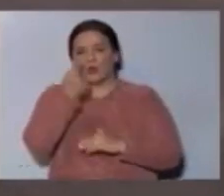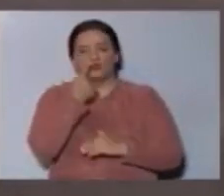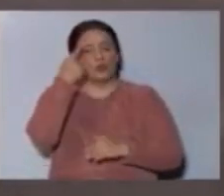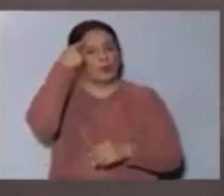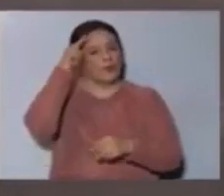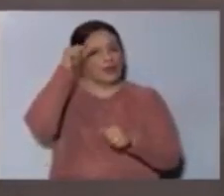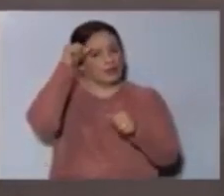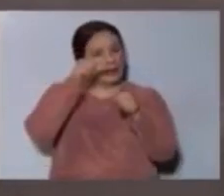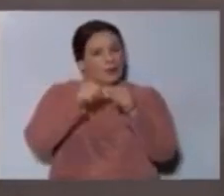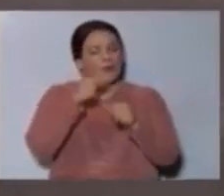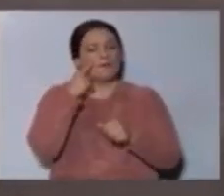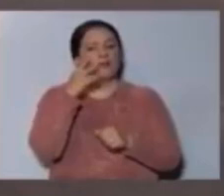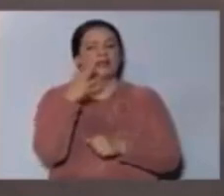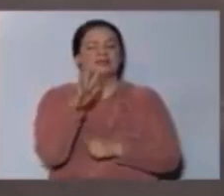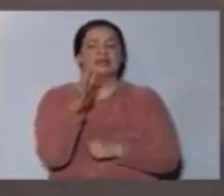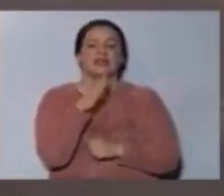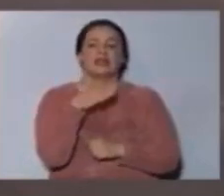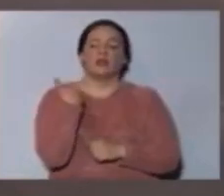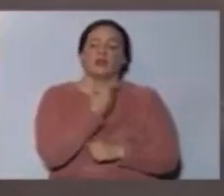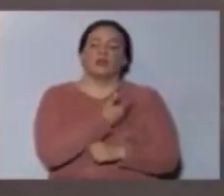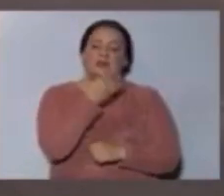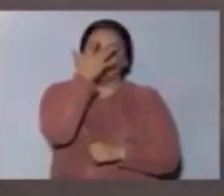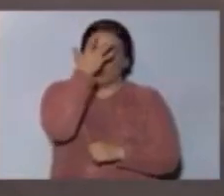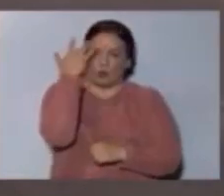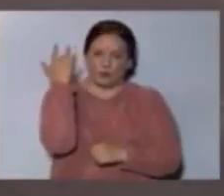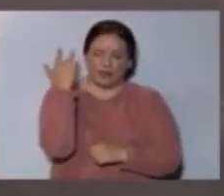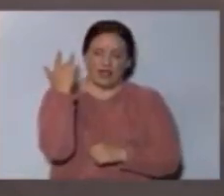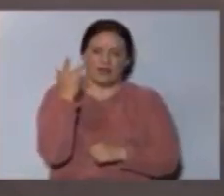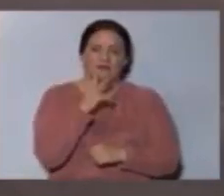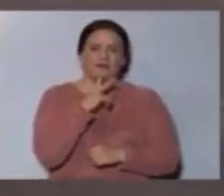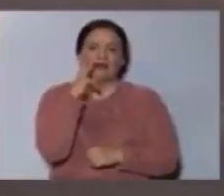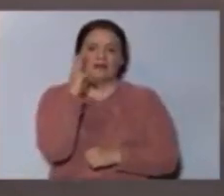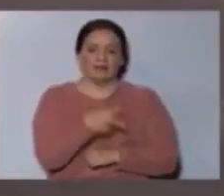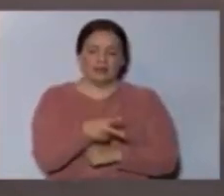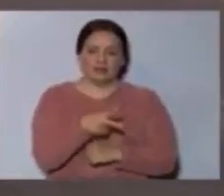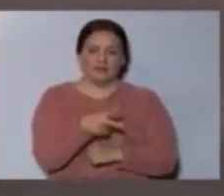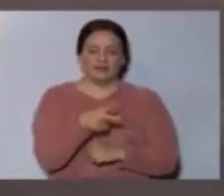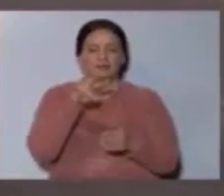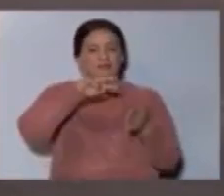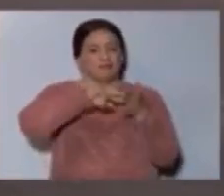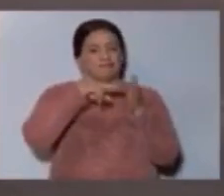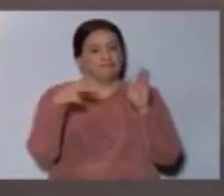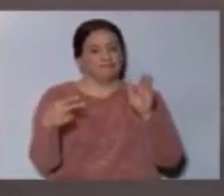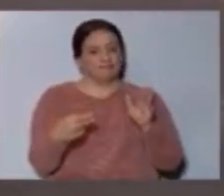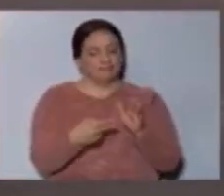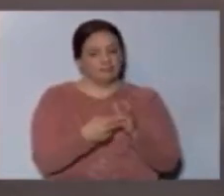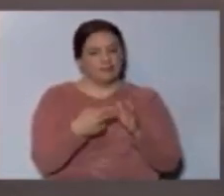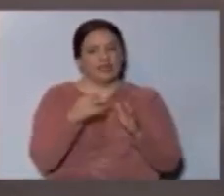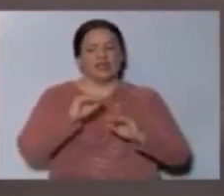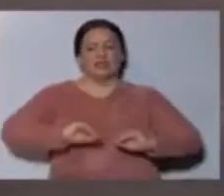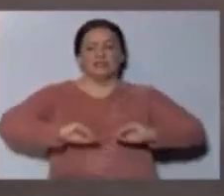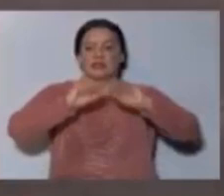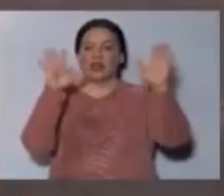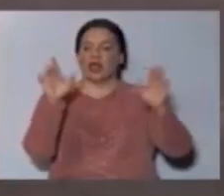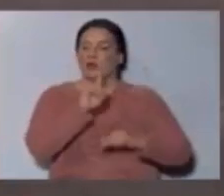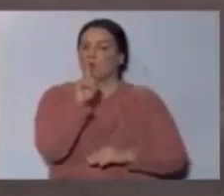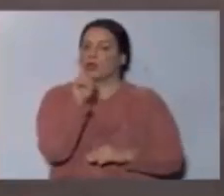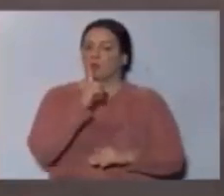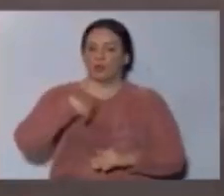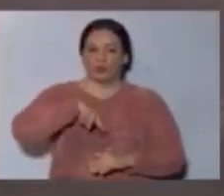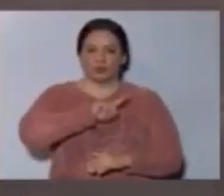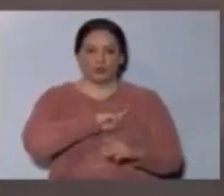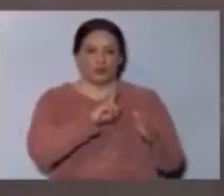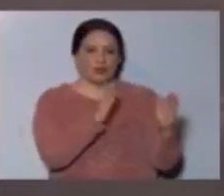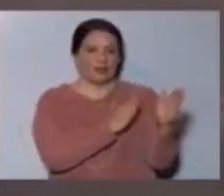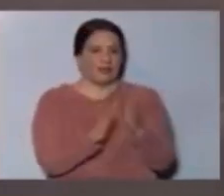que pareciera ser nuestra olvidada realidad. Es decir, es claro que no estábamos preparados